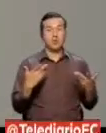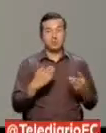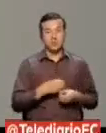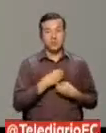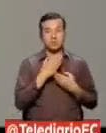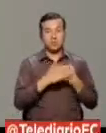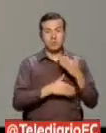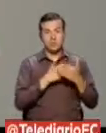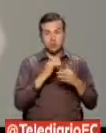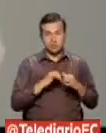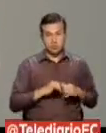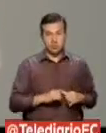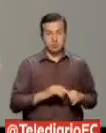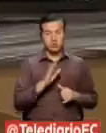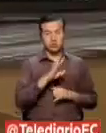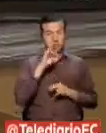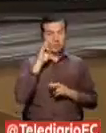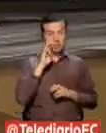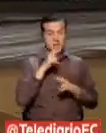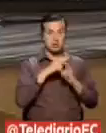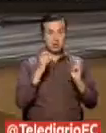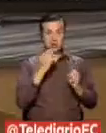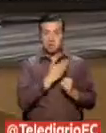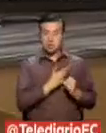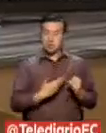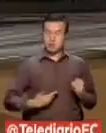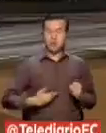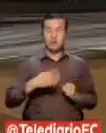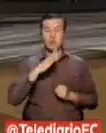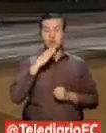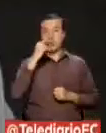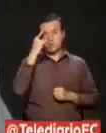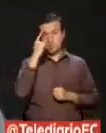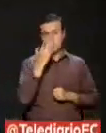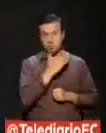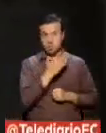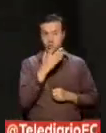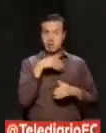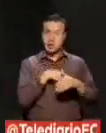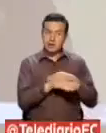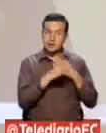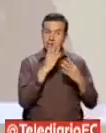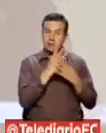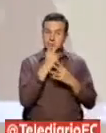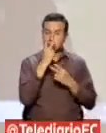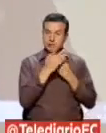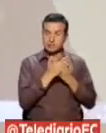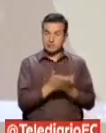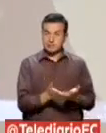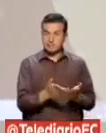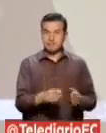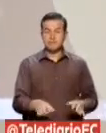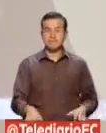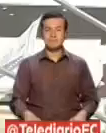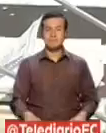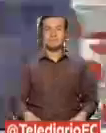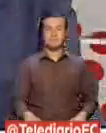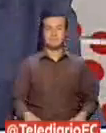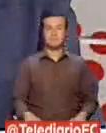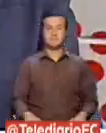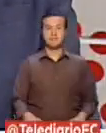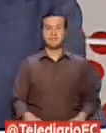en el proceso en el que es investigado el expresidente Rafael Correa dentro del caso Balda. Néstor Aguilera, Telediario.